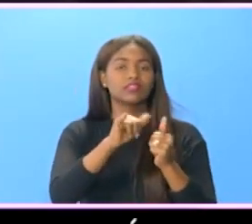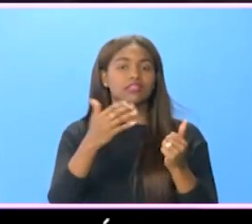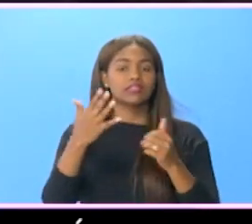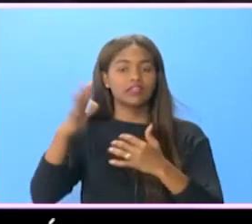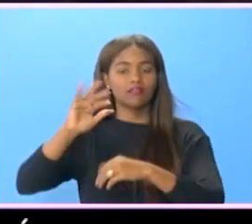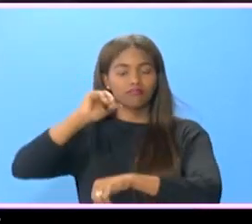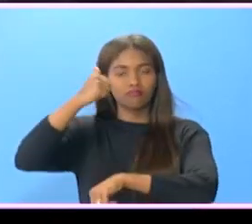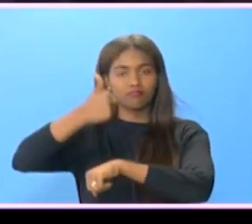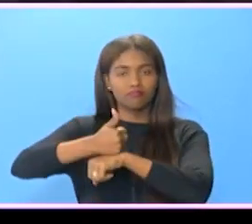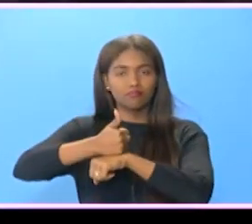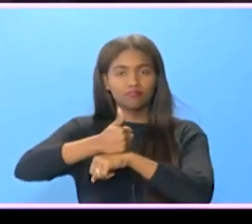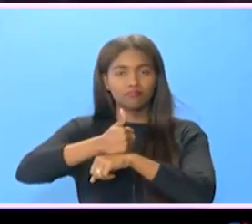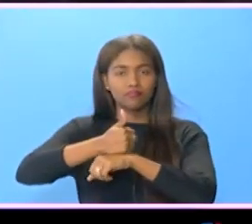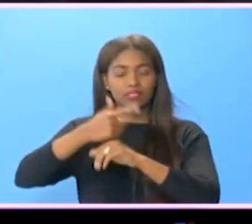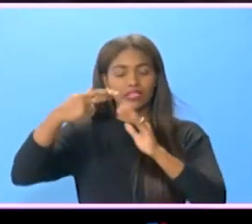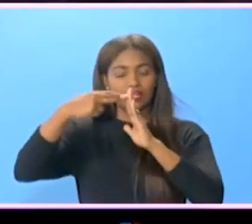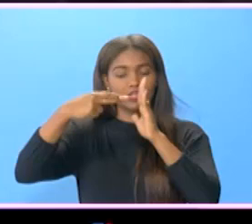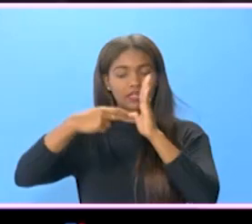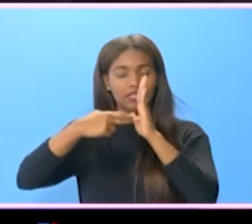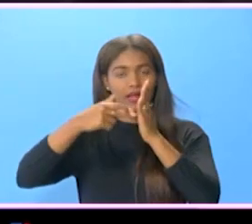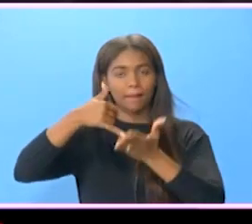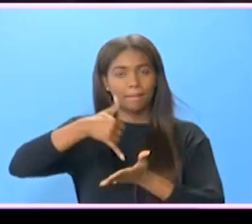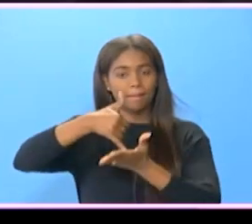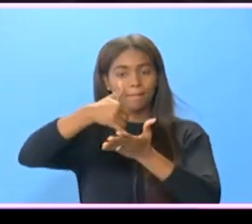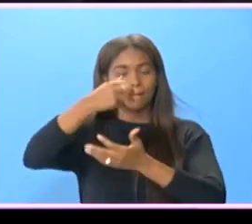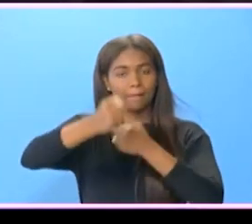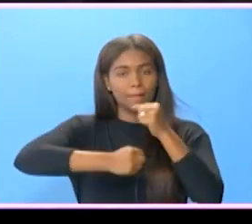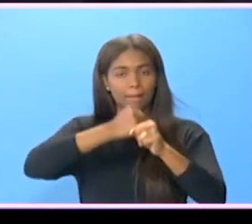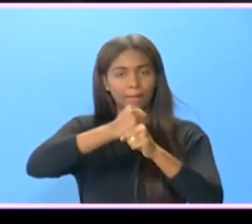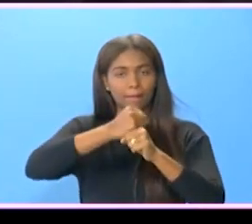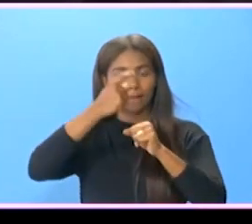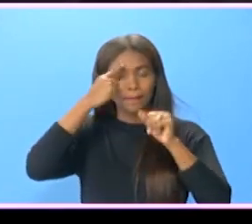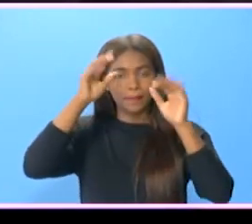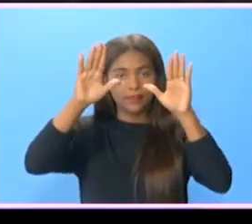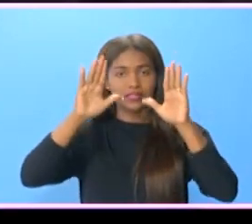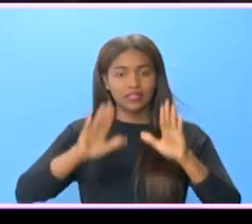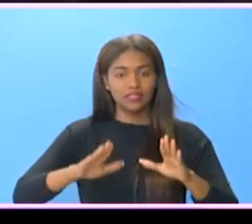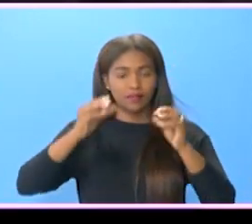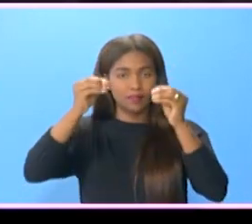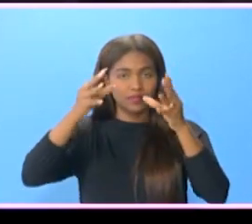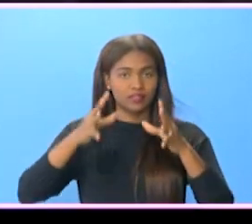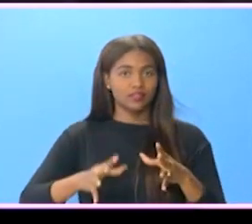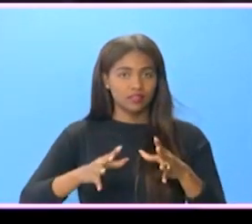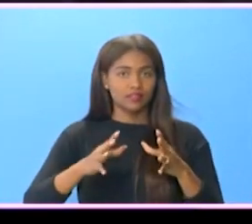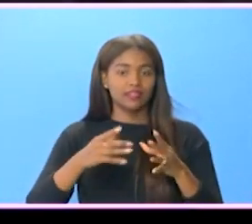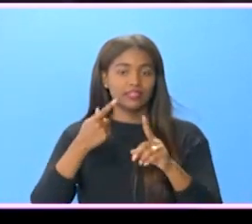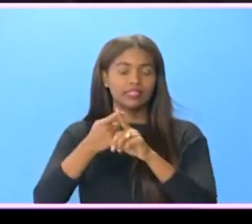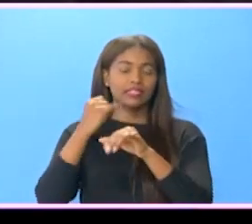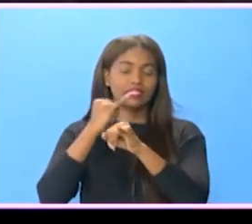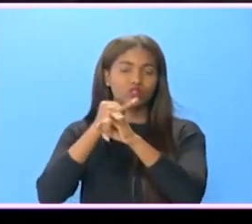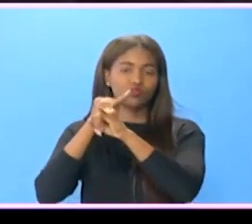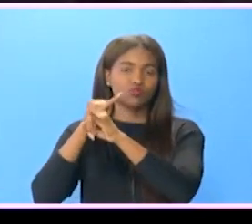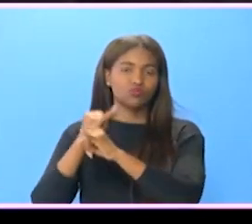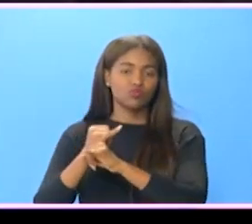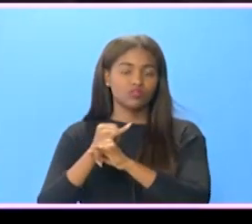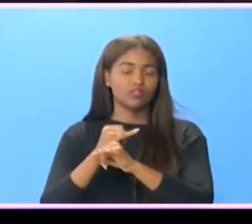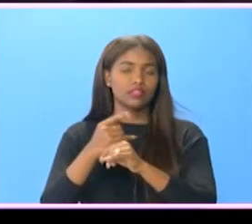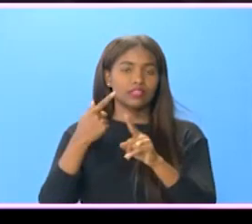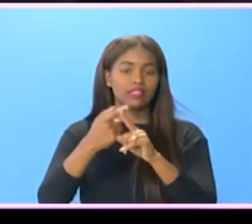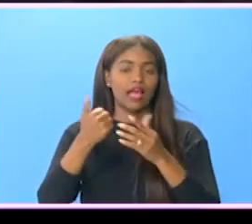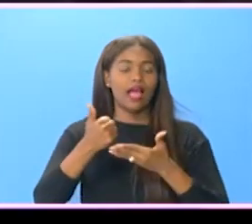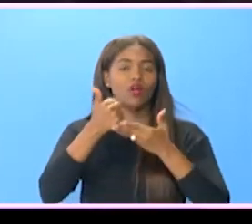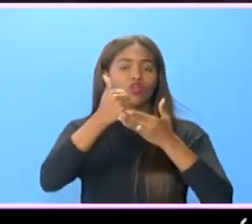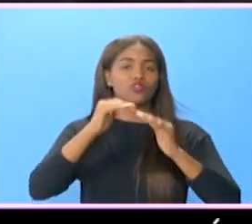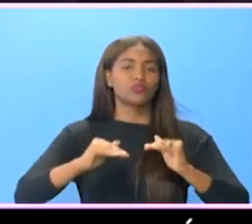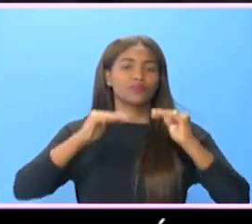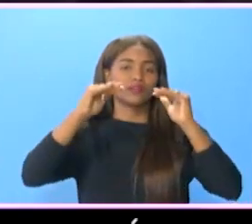crea el reglamento del Premio Anual a la Excelencia Docente de Instituciones de Educación Superior